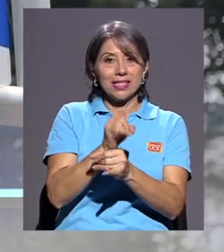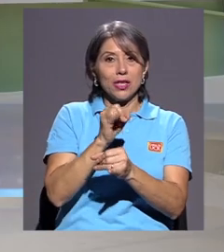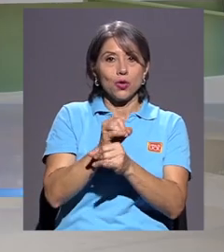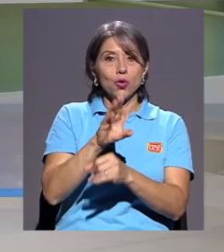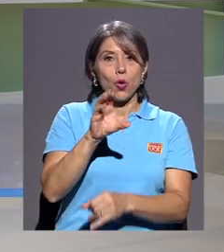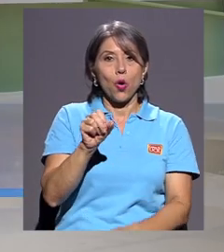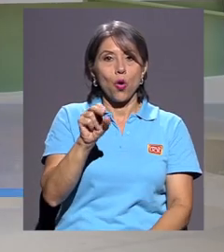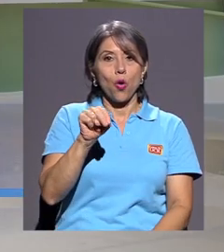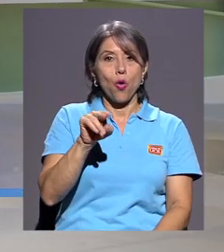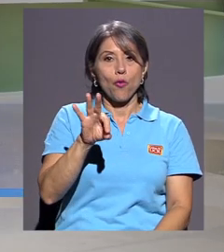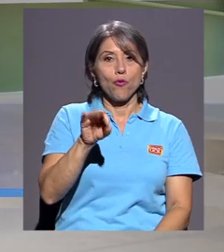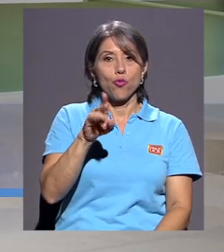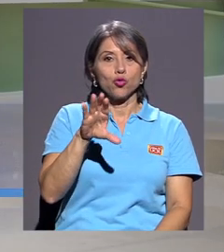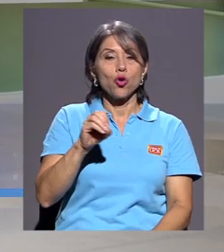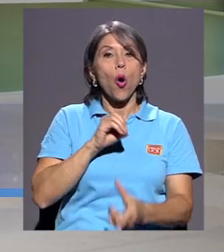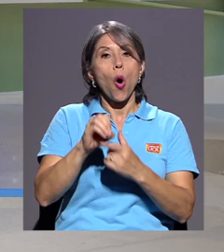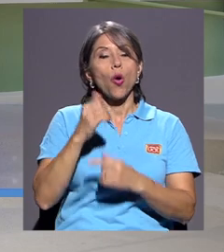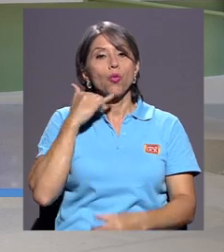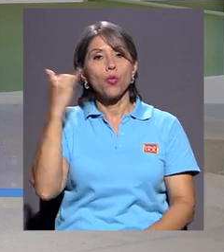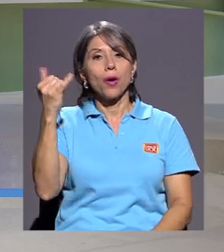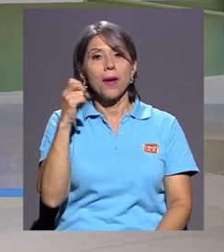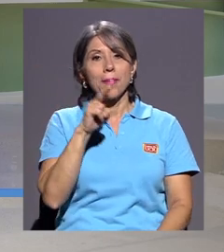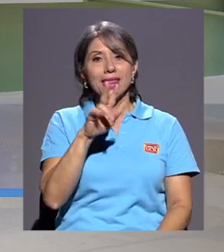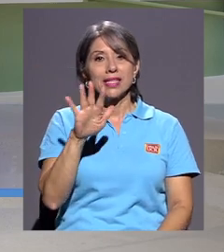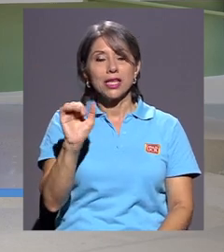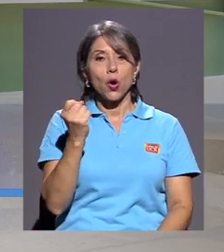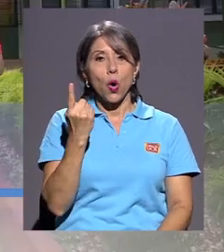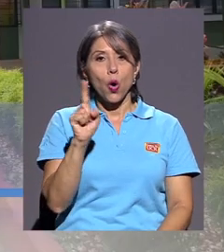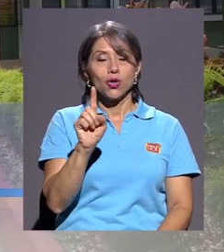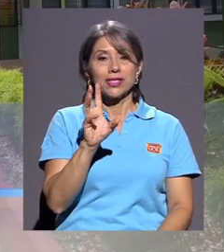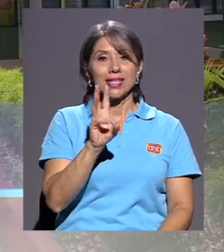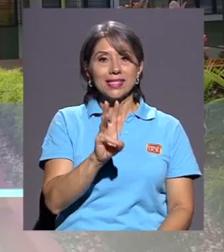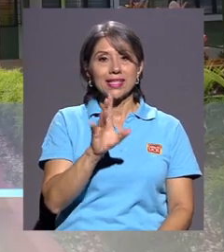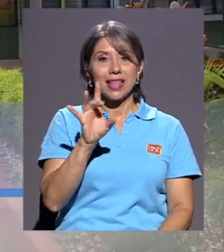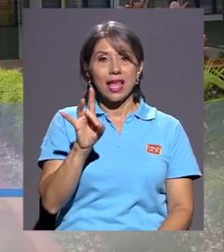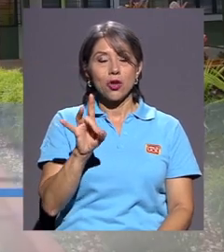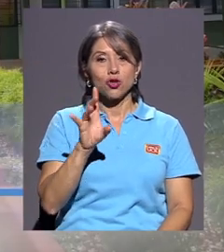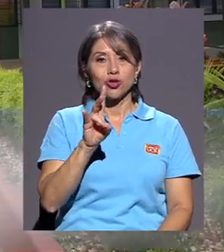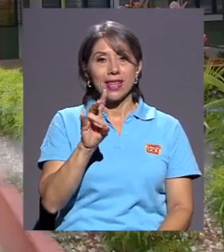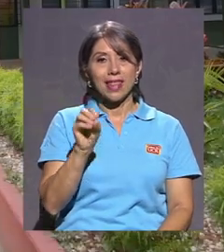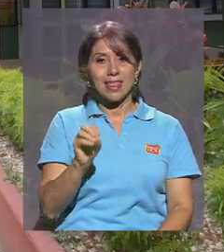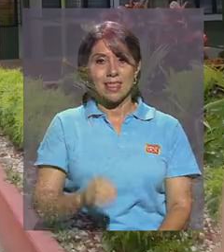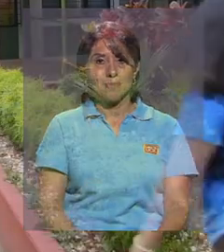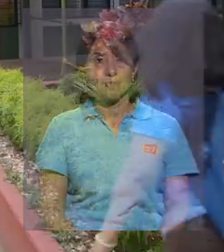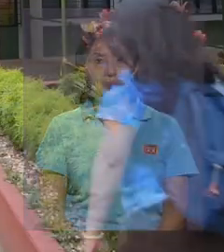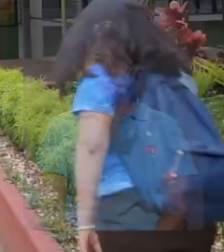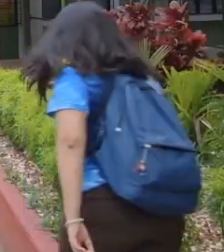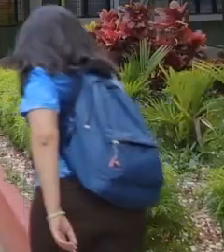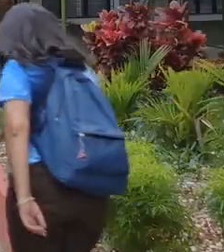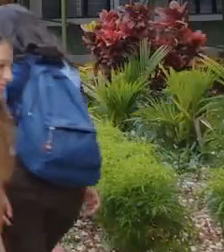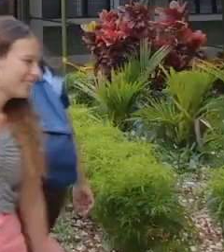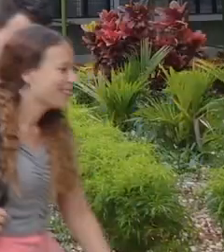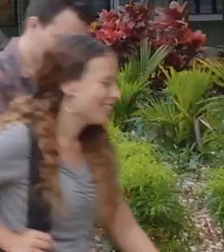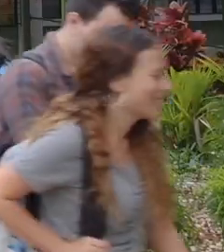o bien solicite información al teléfono 2511-6870.